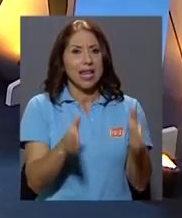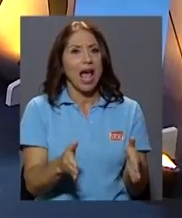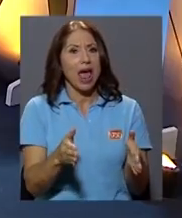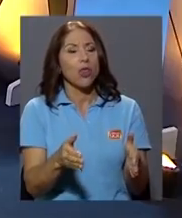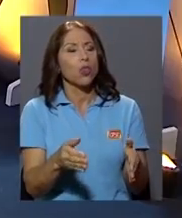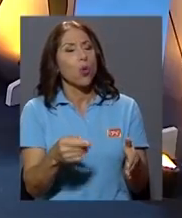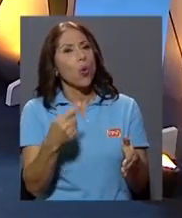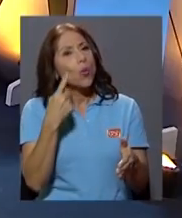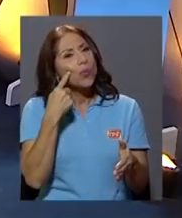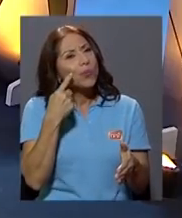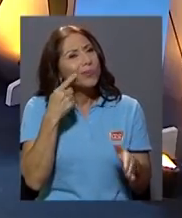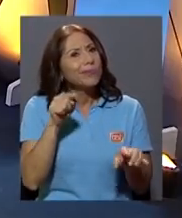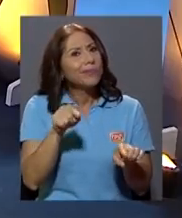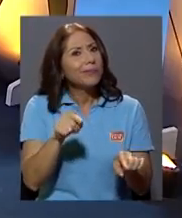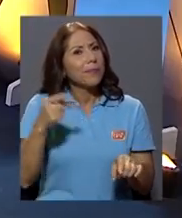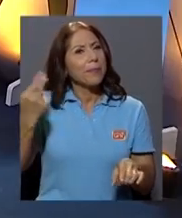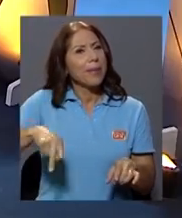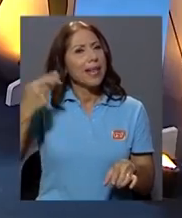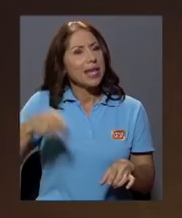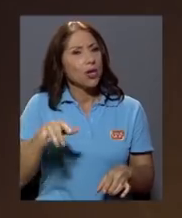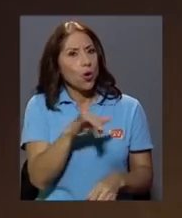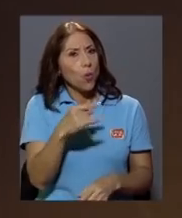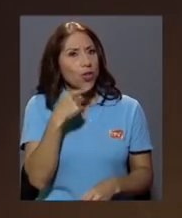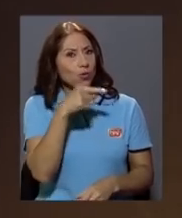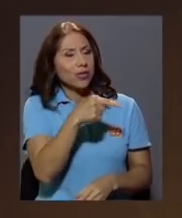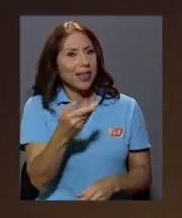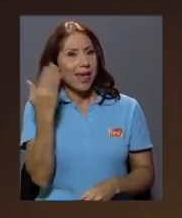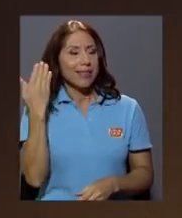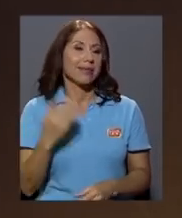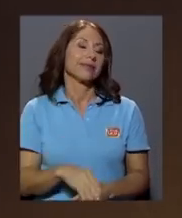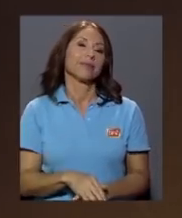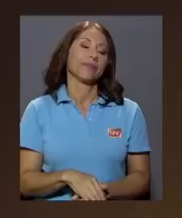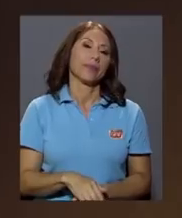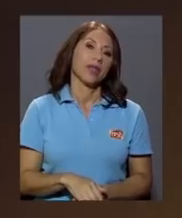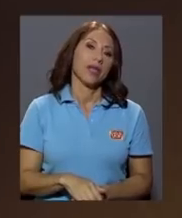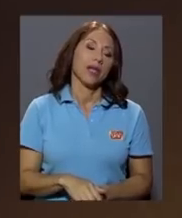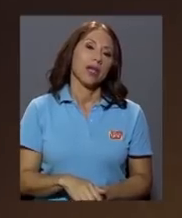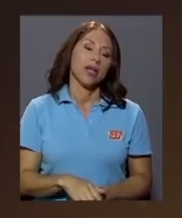en el primer bloque de peligro? Yo quería